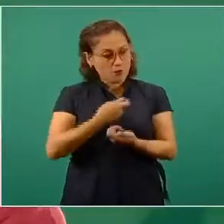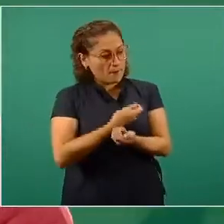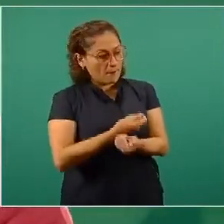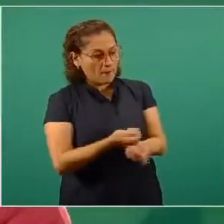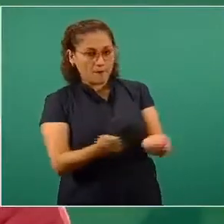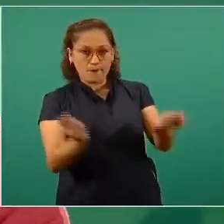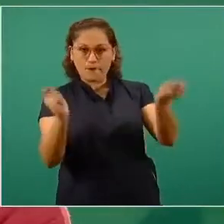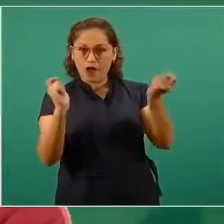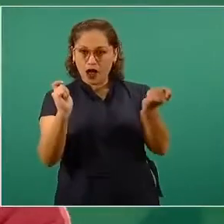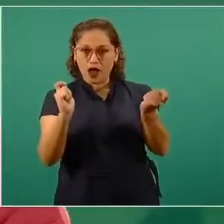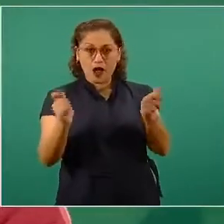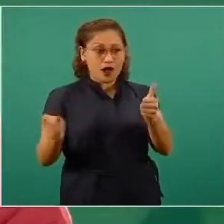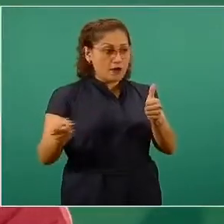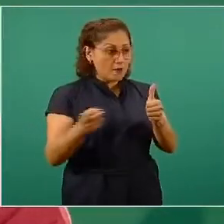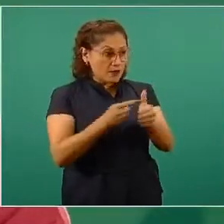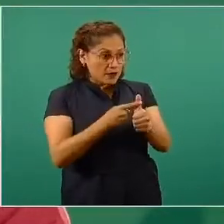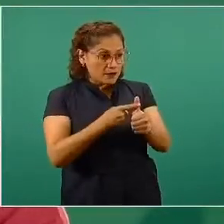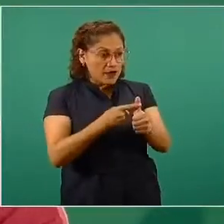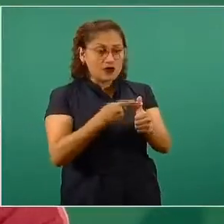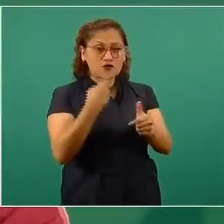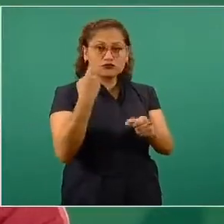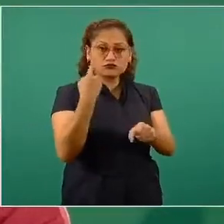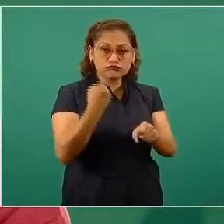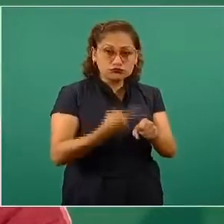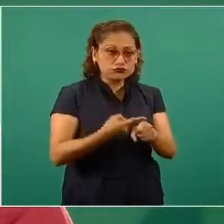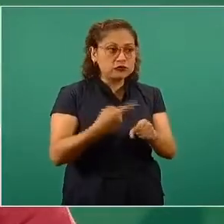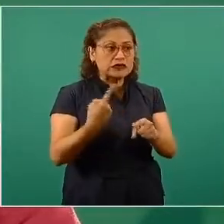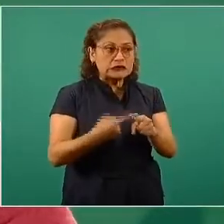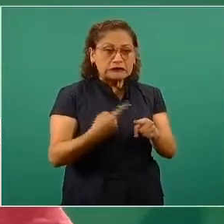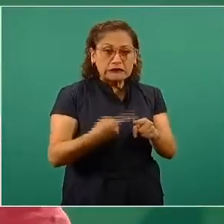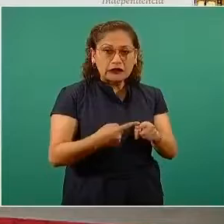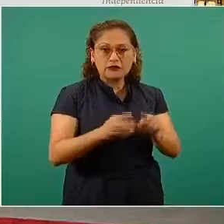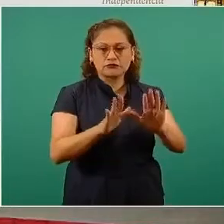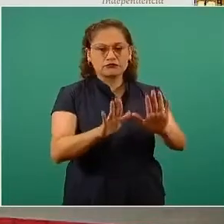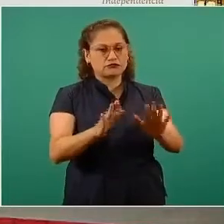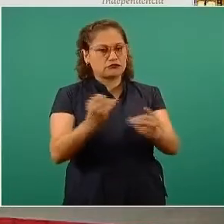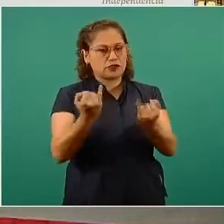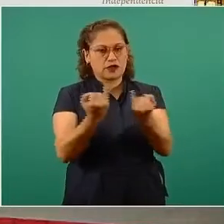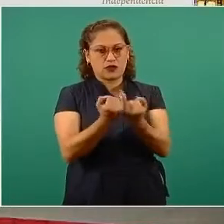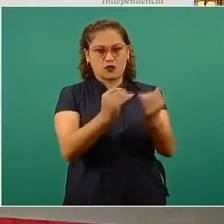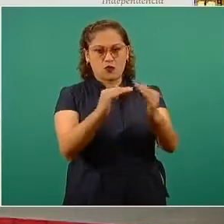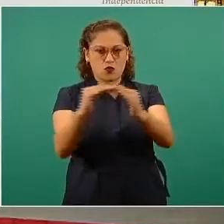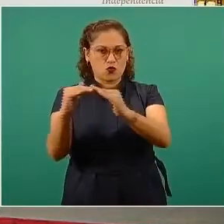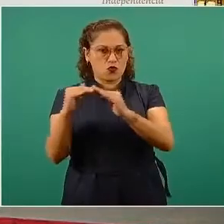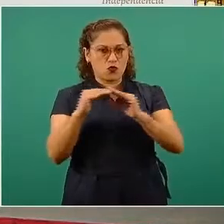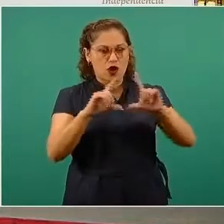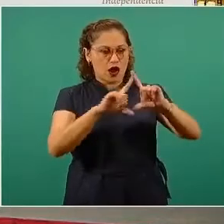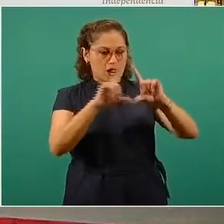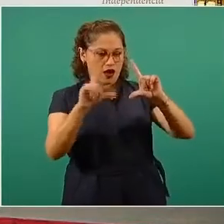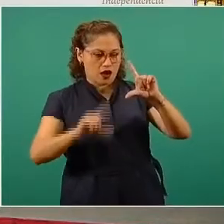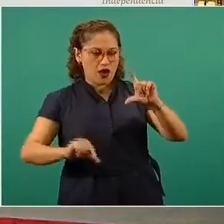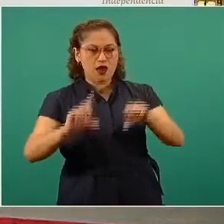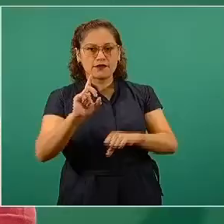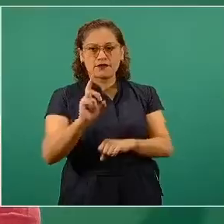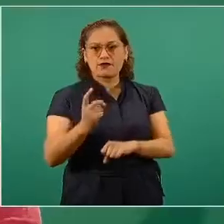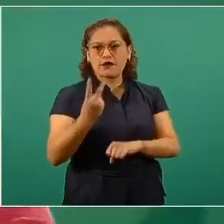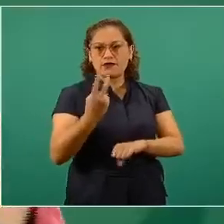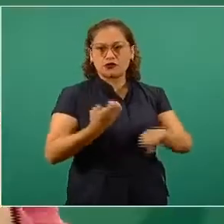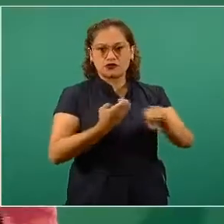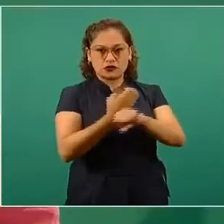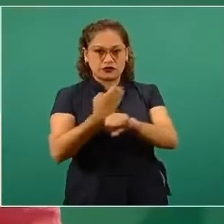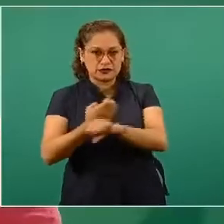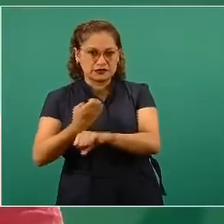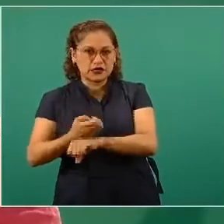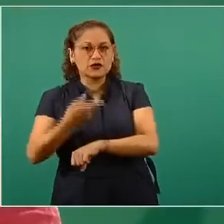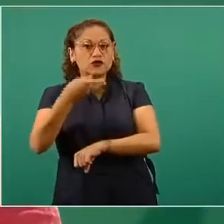igual prioridad para las 32 entidades federativas, pero buscamos empatar